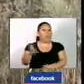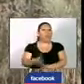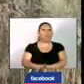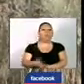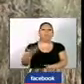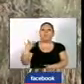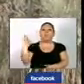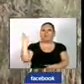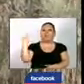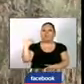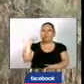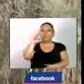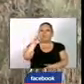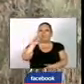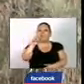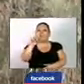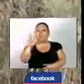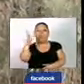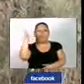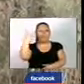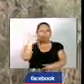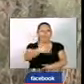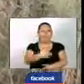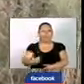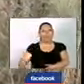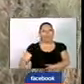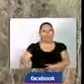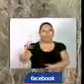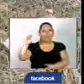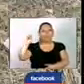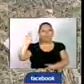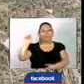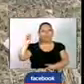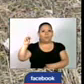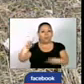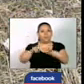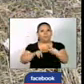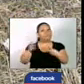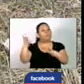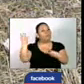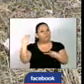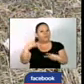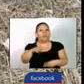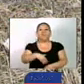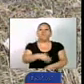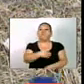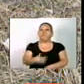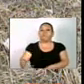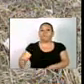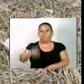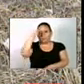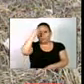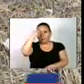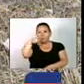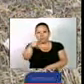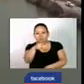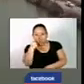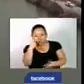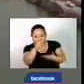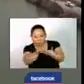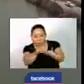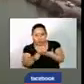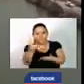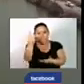registradas en 2014 bajo Obama y 2019 en la administración Trump reflejo de ello son los reportes sobre la invitación del